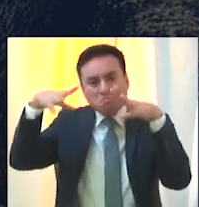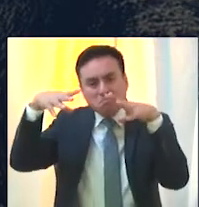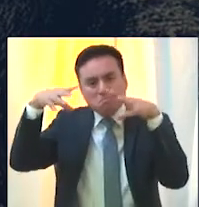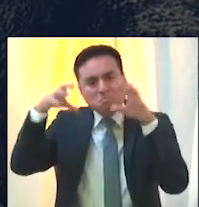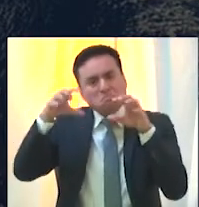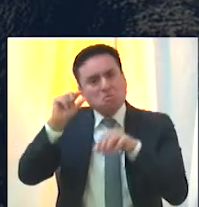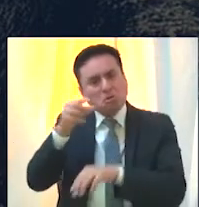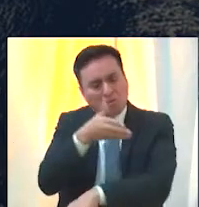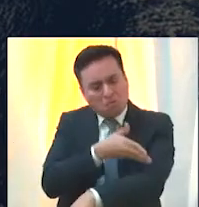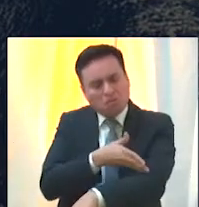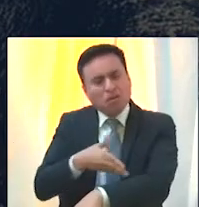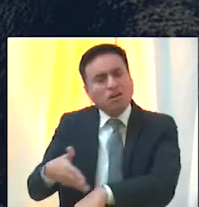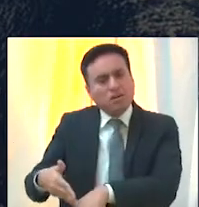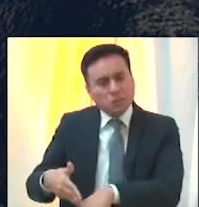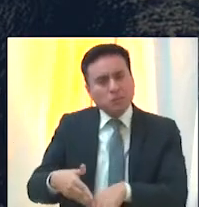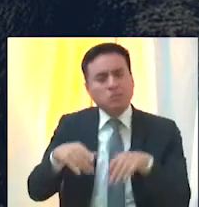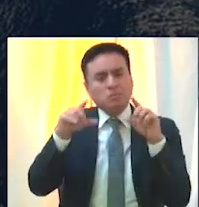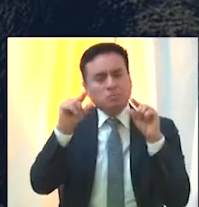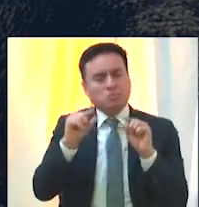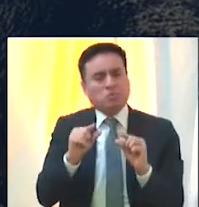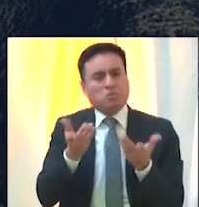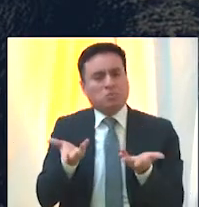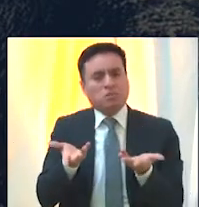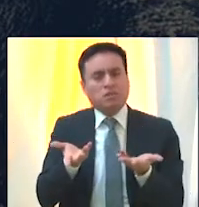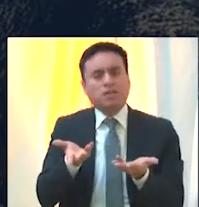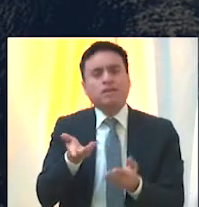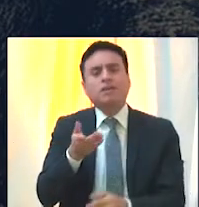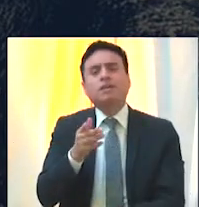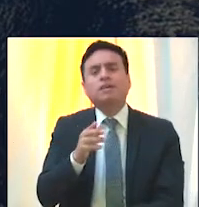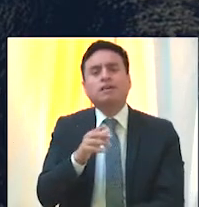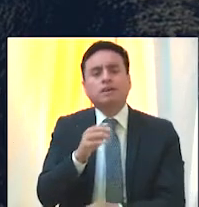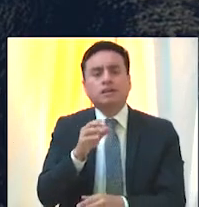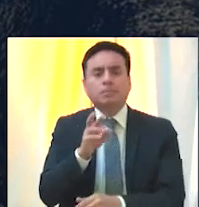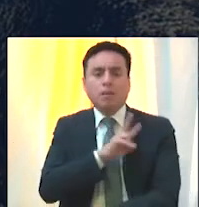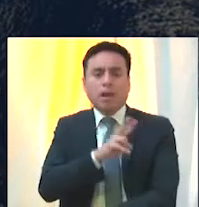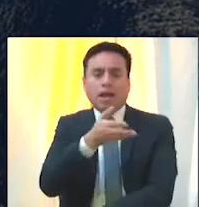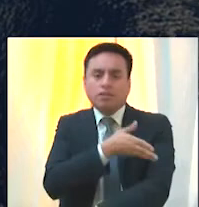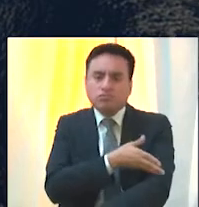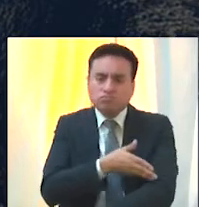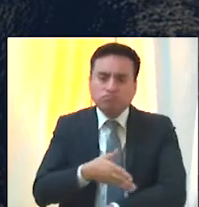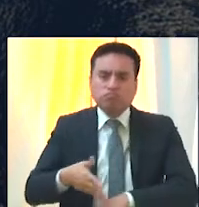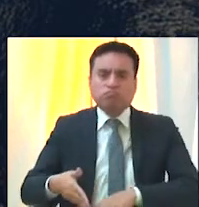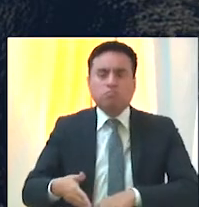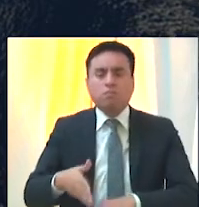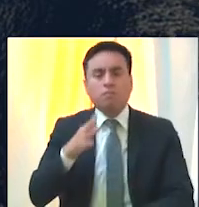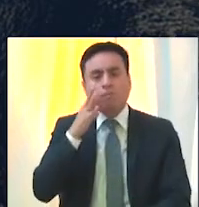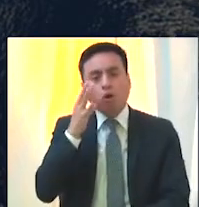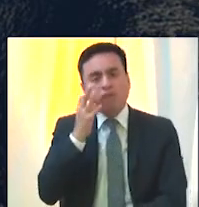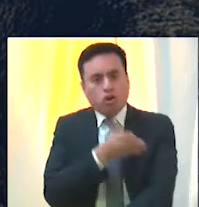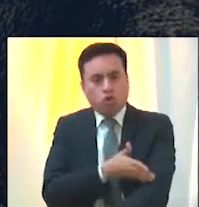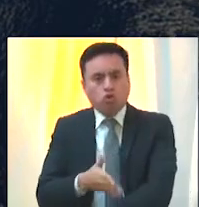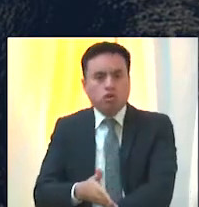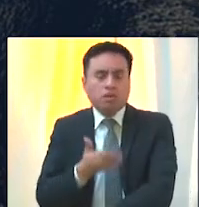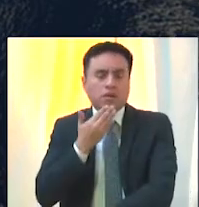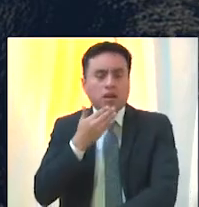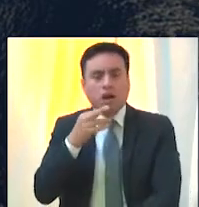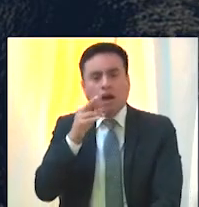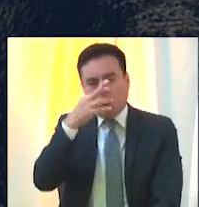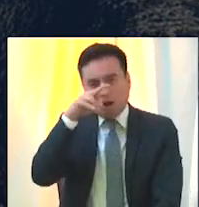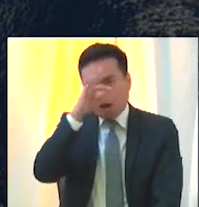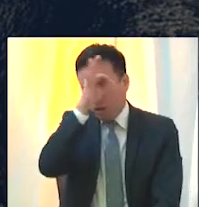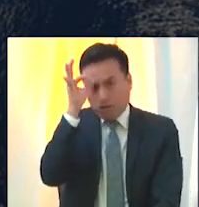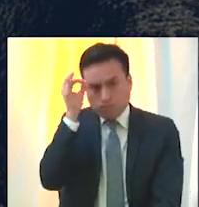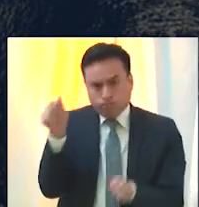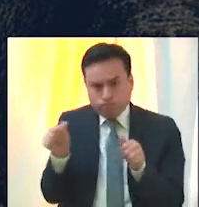es precisamente la región que va aproximadamente entre la región precisamente de Valparaíso y el Biobío, incluso partes de la Araucanía, como